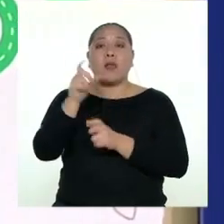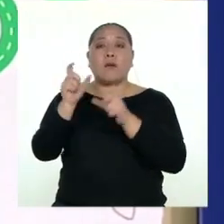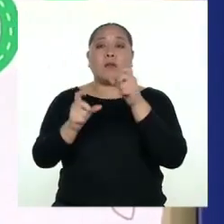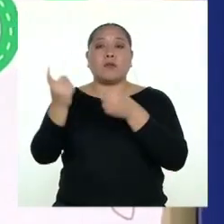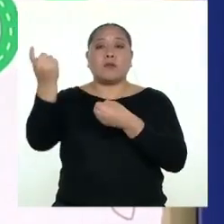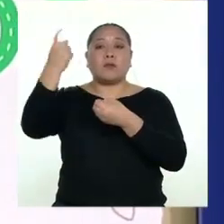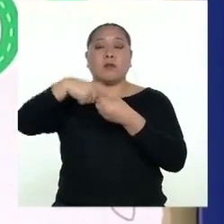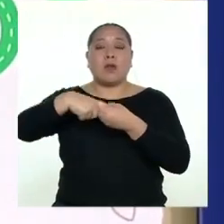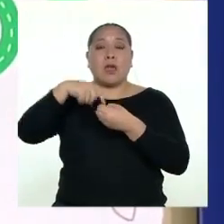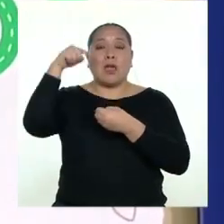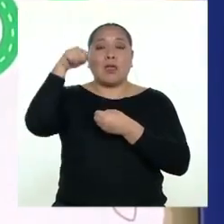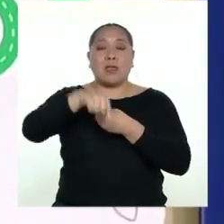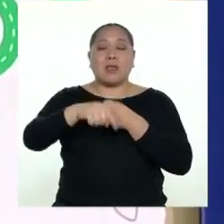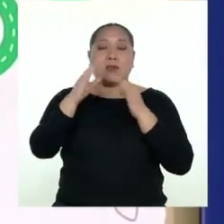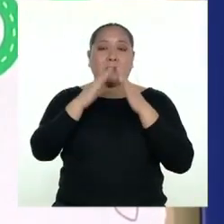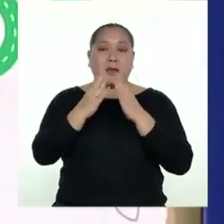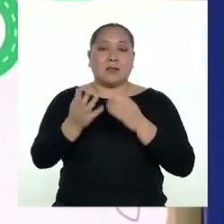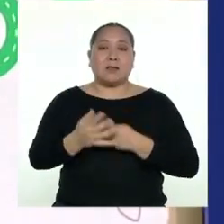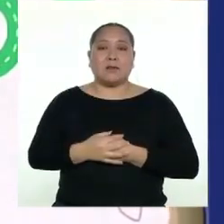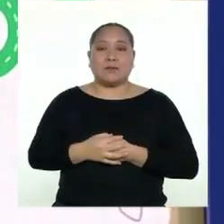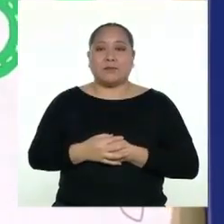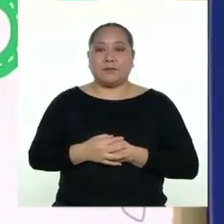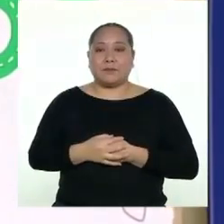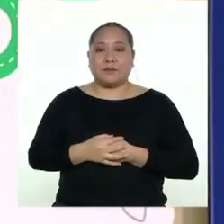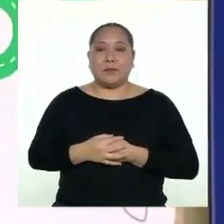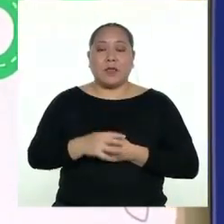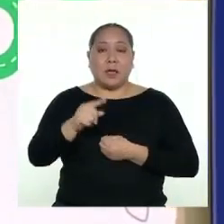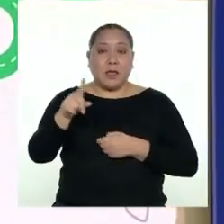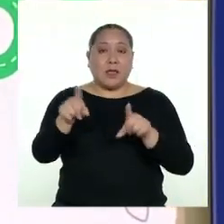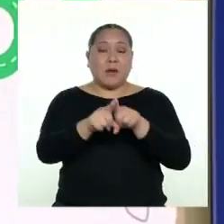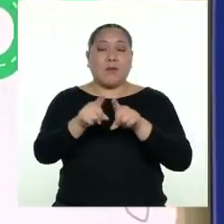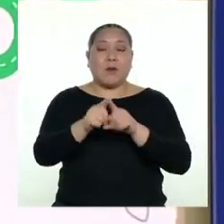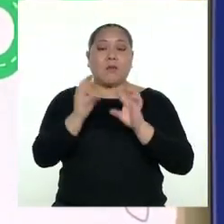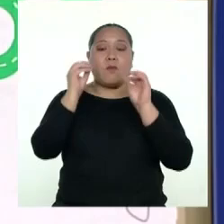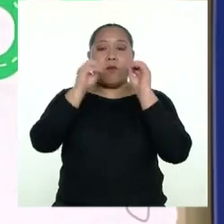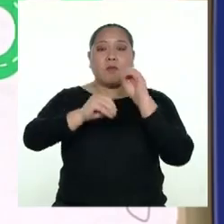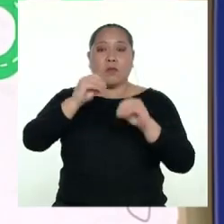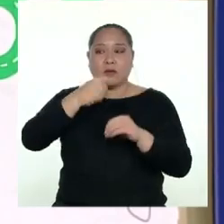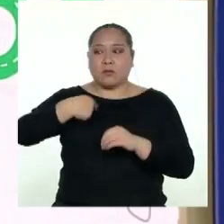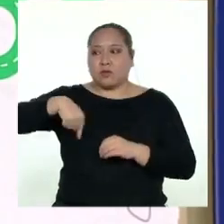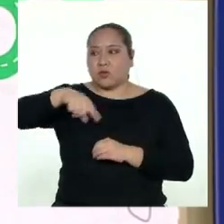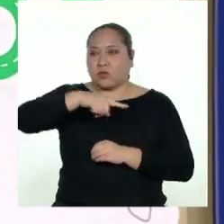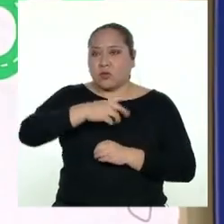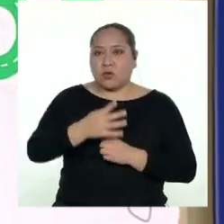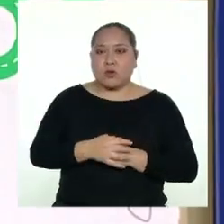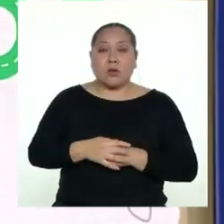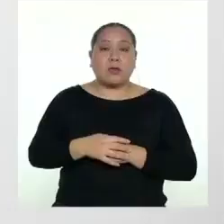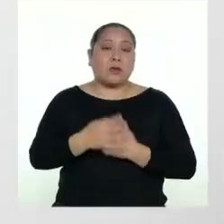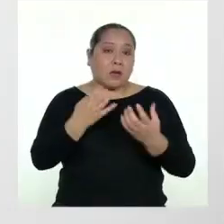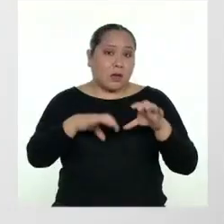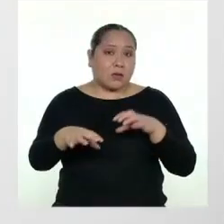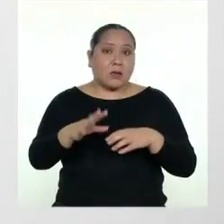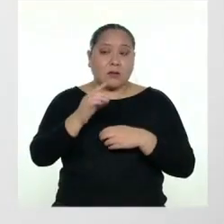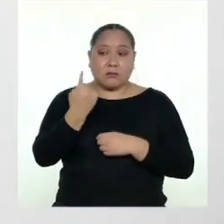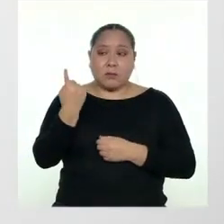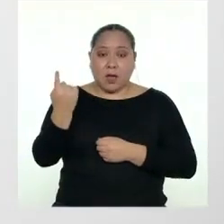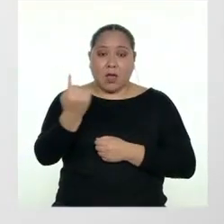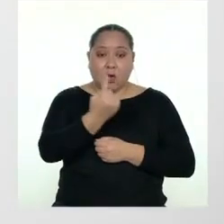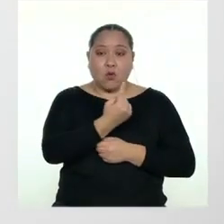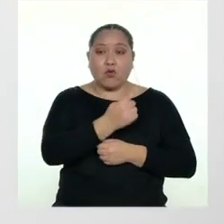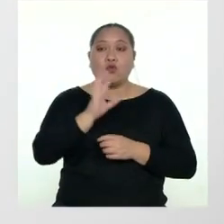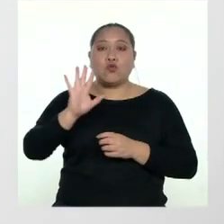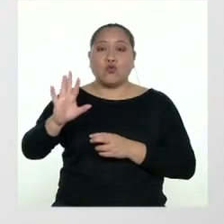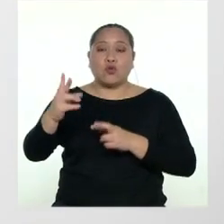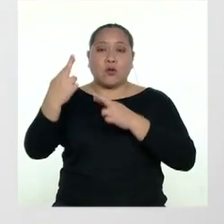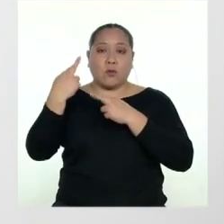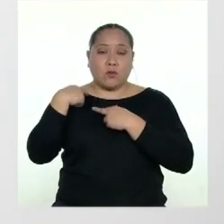los que viven en ese hogar, por lo cual también tenemos que poner de nuestra parte y hacer lo que nos toca. Muy importante lo